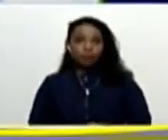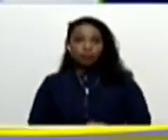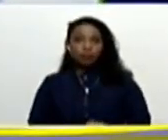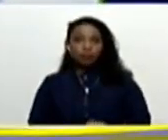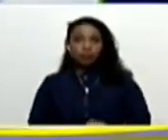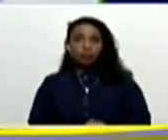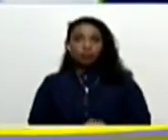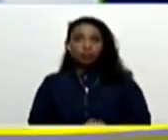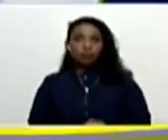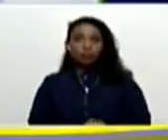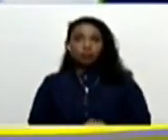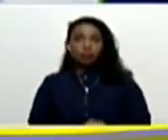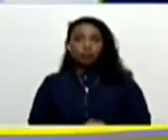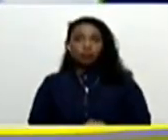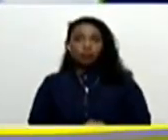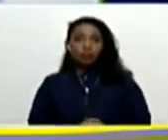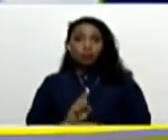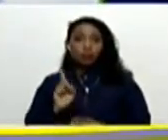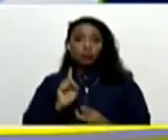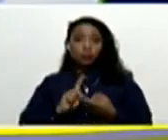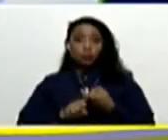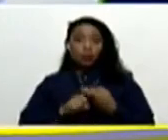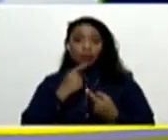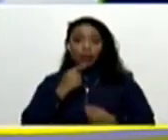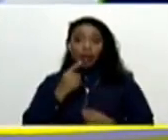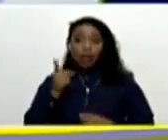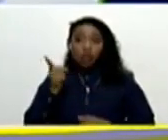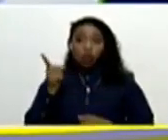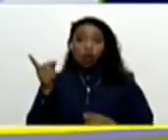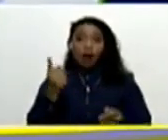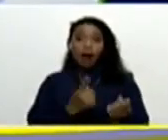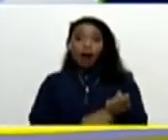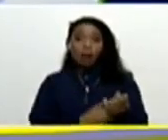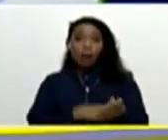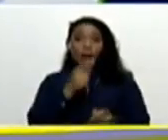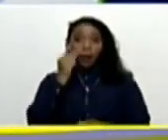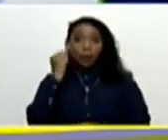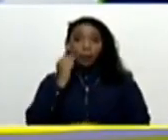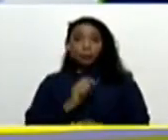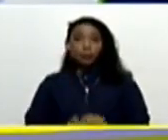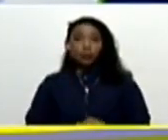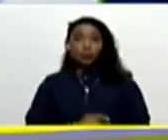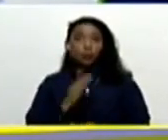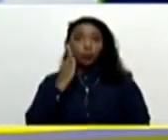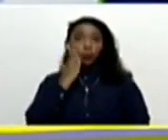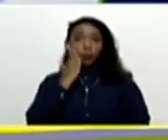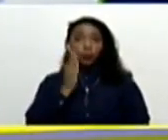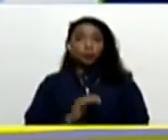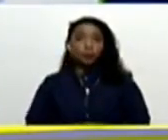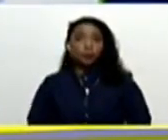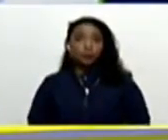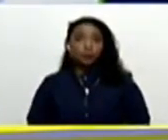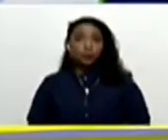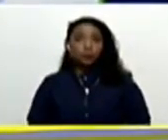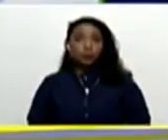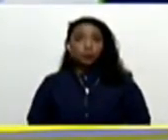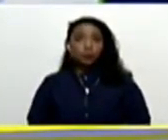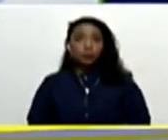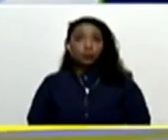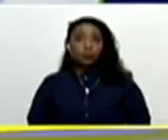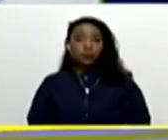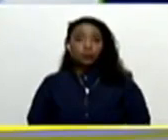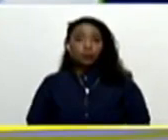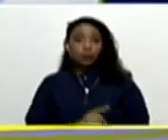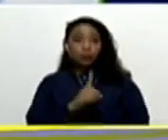Somoza le dice a Sandino que son hermanos. Hay un retrato famoso de Somoza